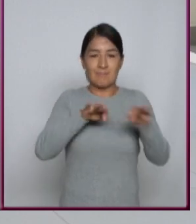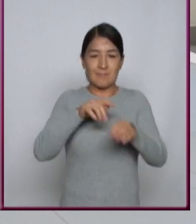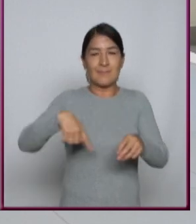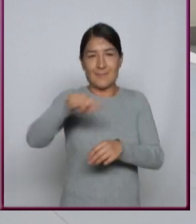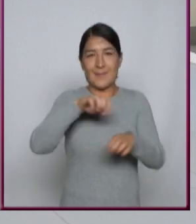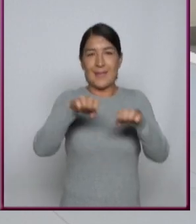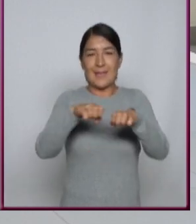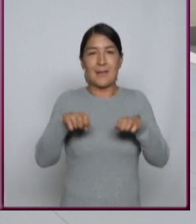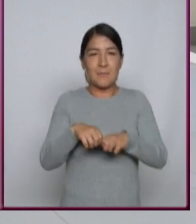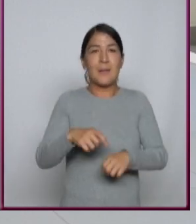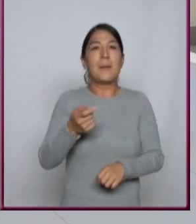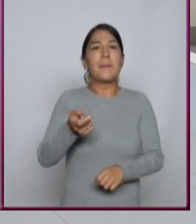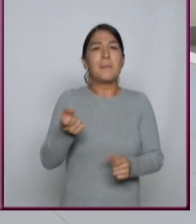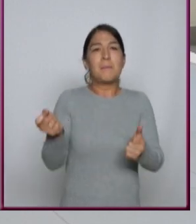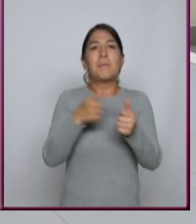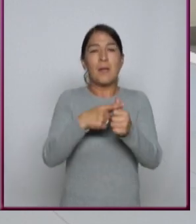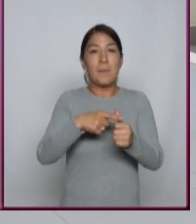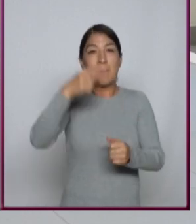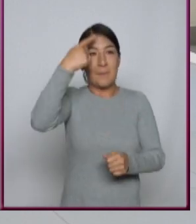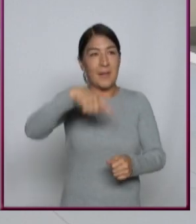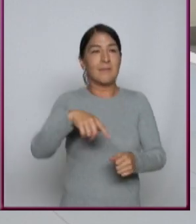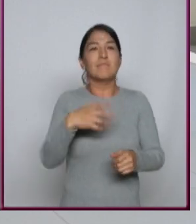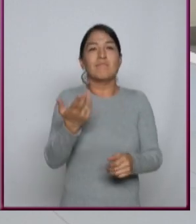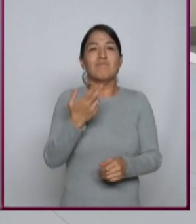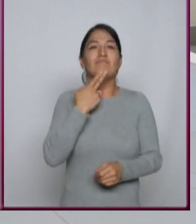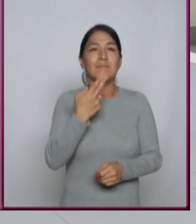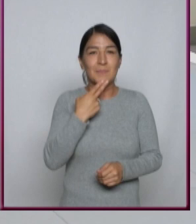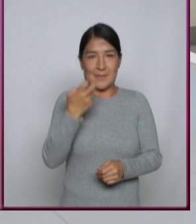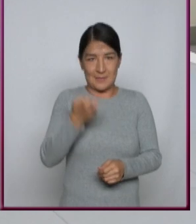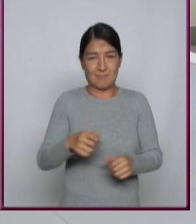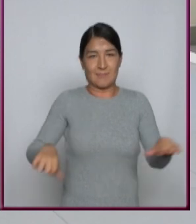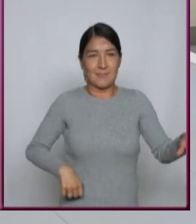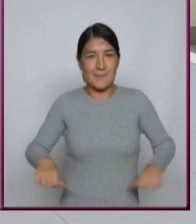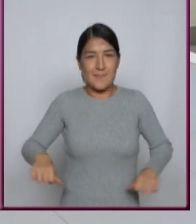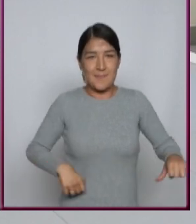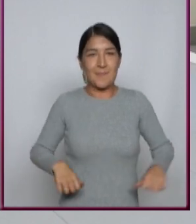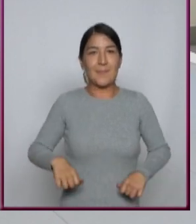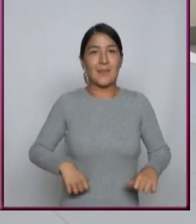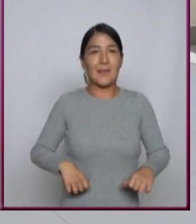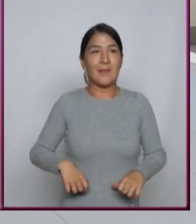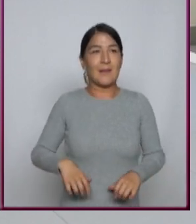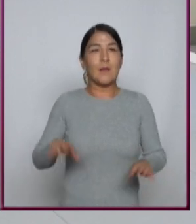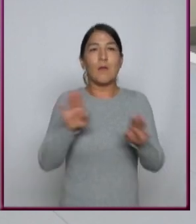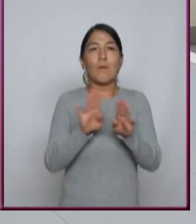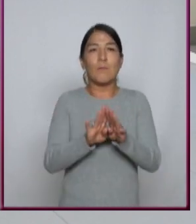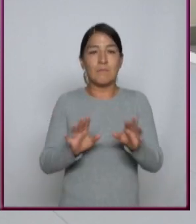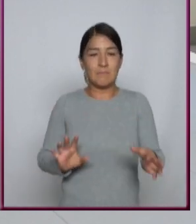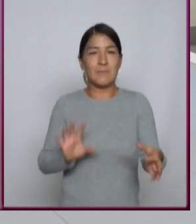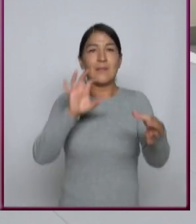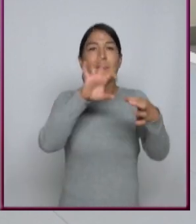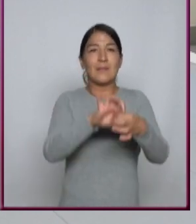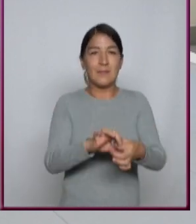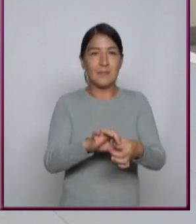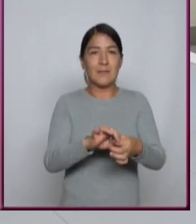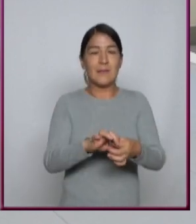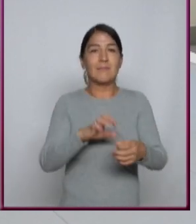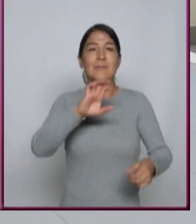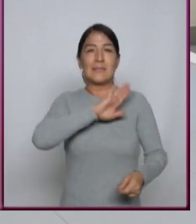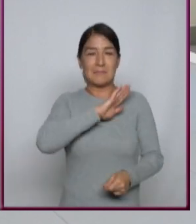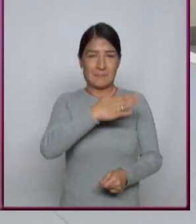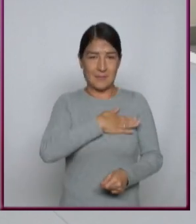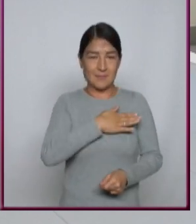equipo. Lo primero que tenemos que hacer, y para lo cual nos sirve esta actividad, es lo vamos a vincular con